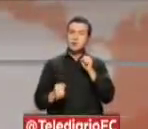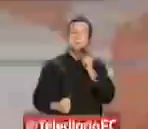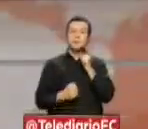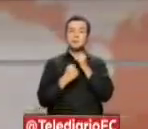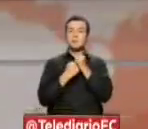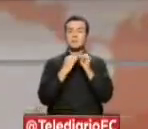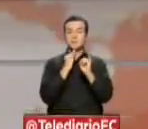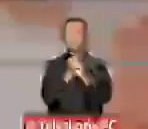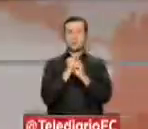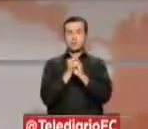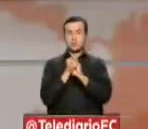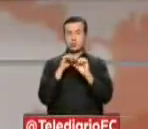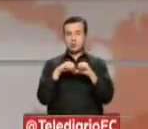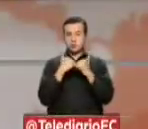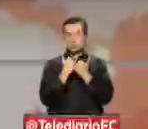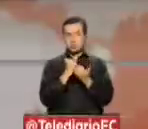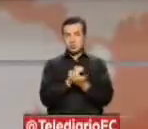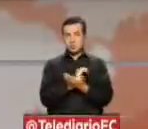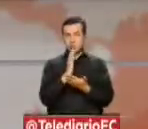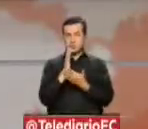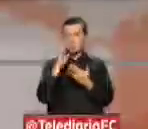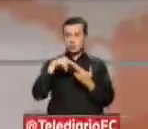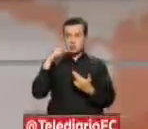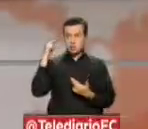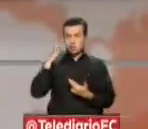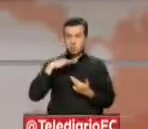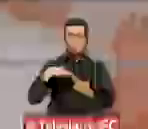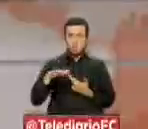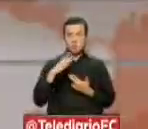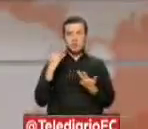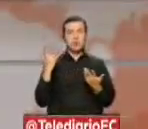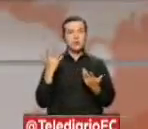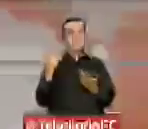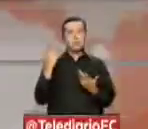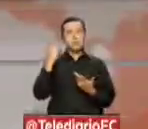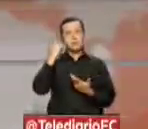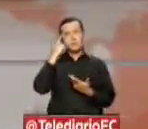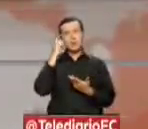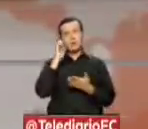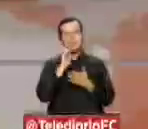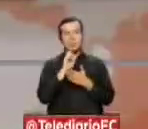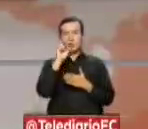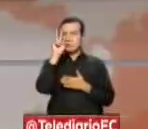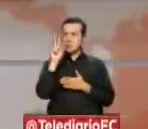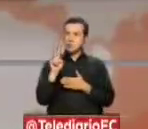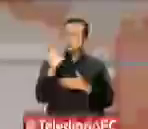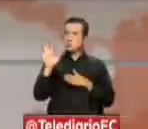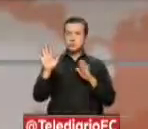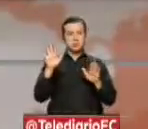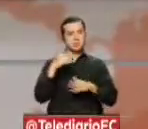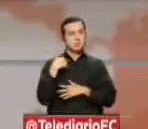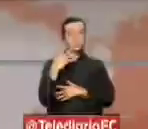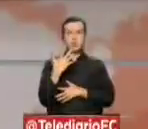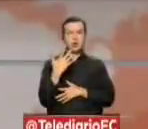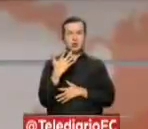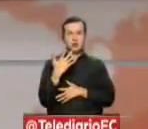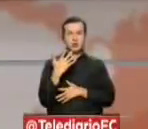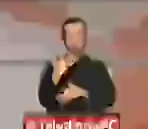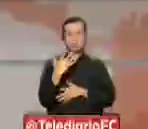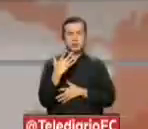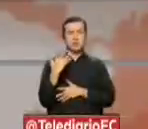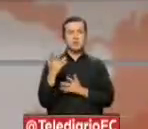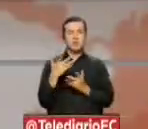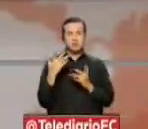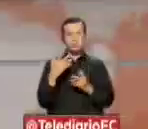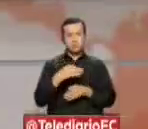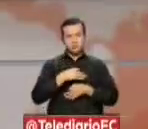las instituciones legislativas de la región. No es posible que el Ecuador o Venezuela no tengan estos cuerpos que normen el